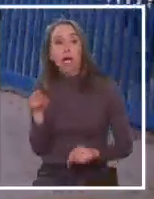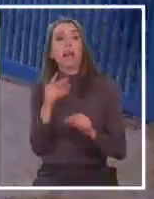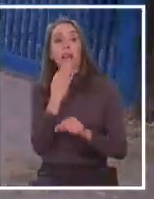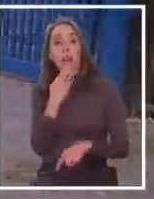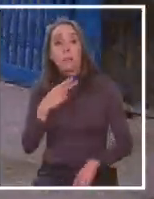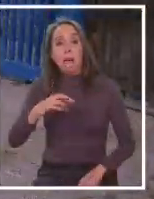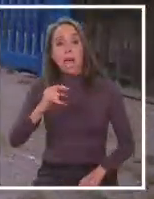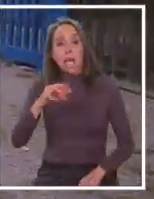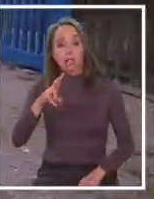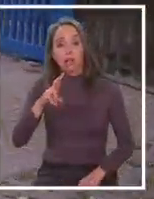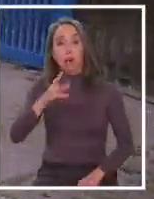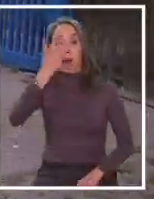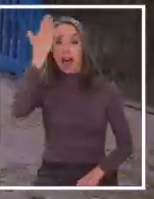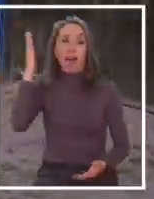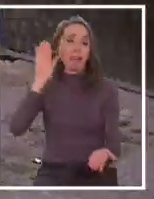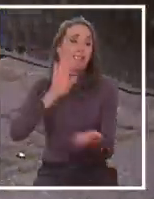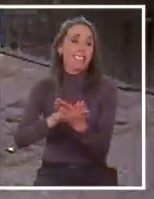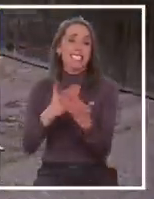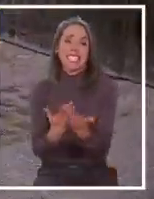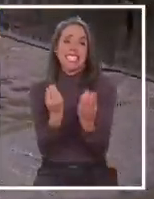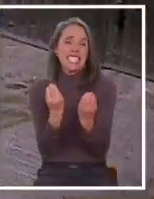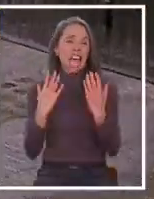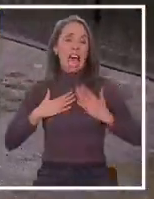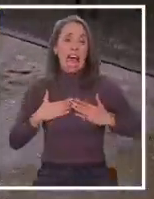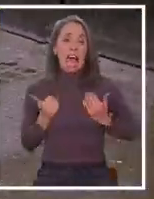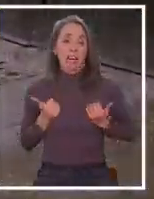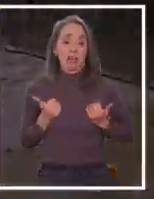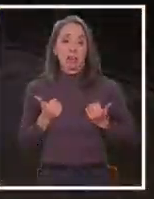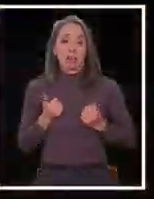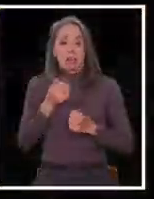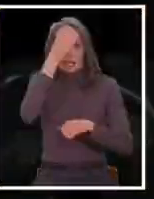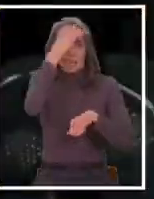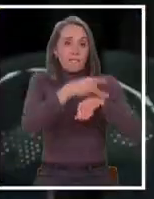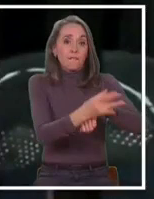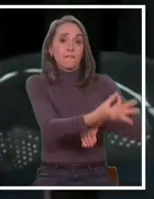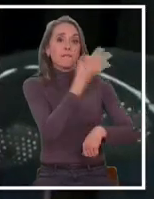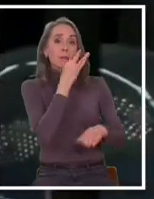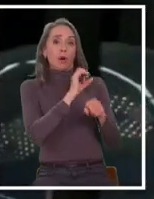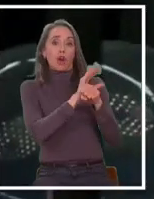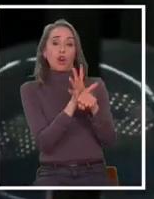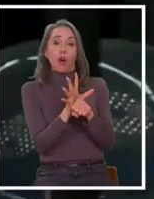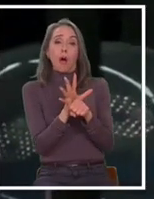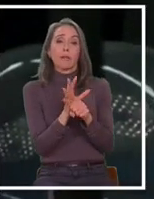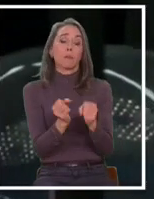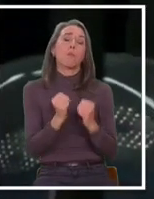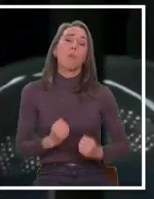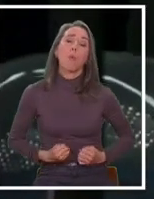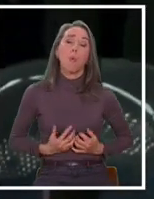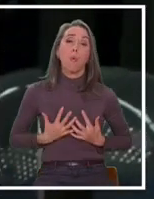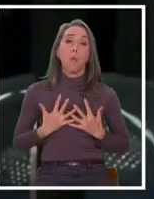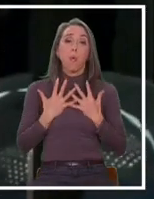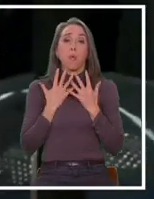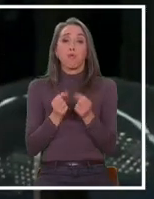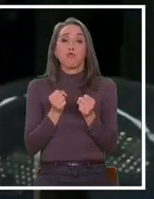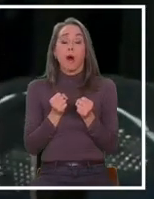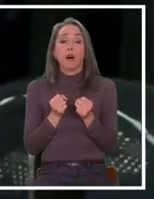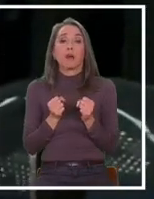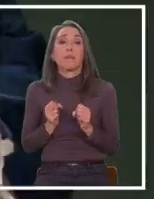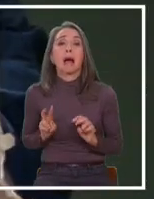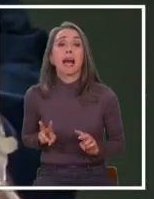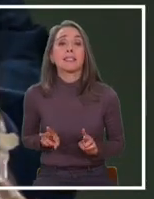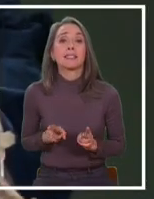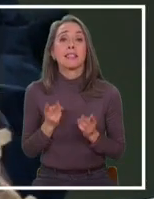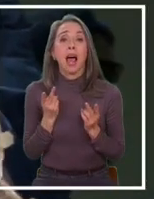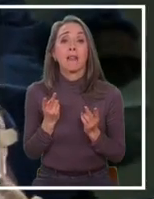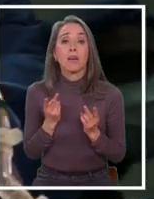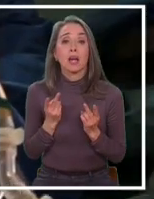caso. Él era completamente sano, pero se enfermó de COVID. Su cuadro fue tan grave que la única manera de salvarse